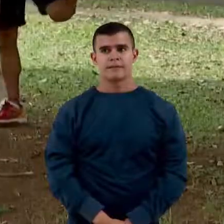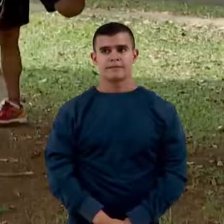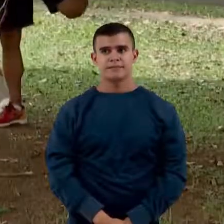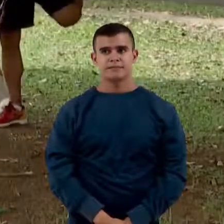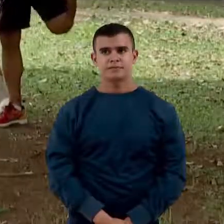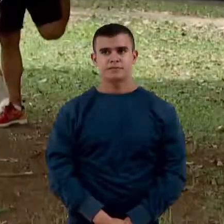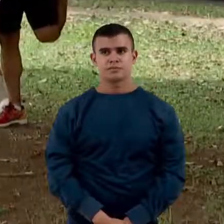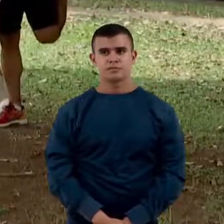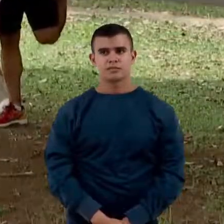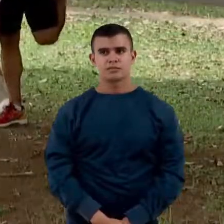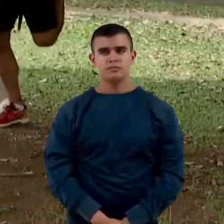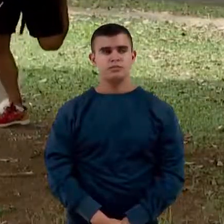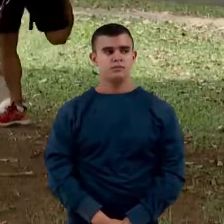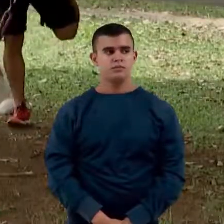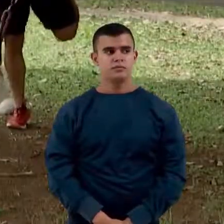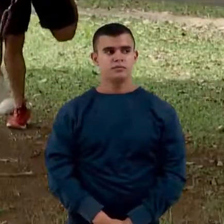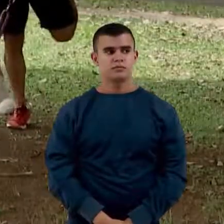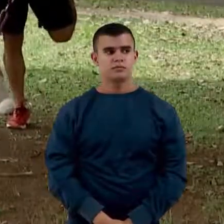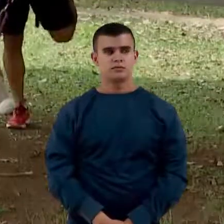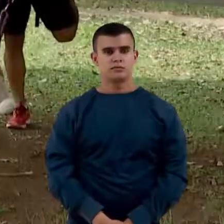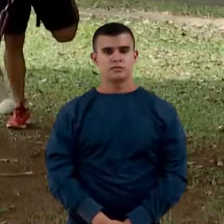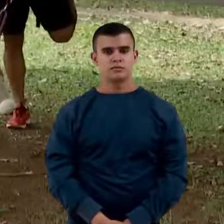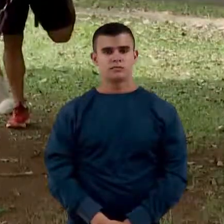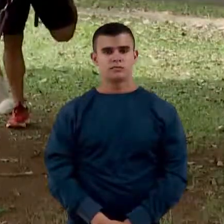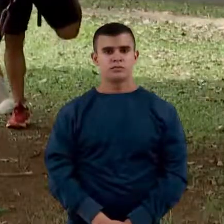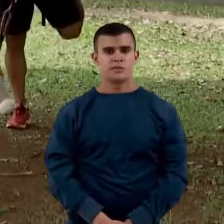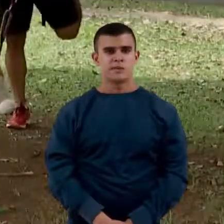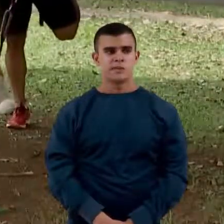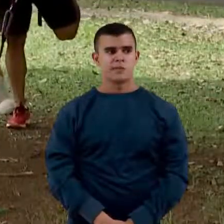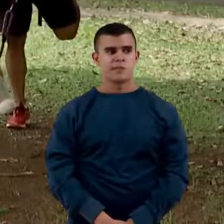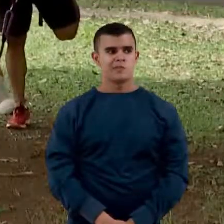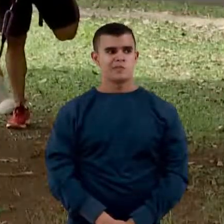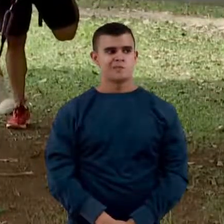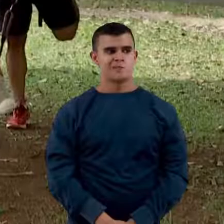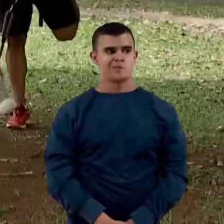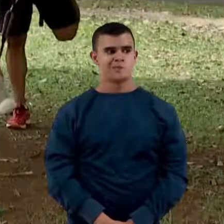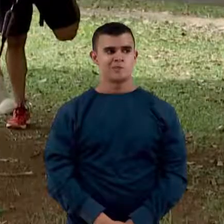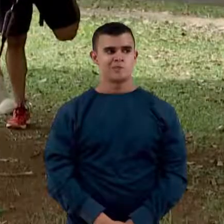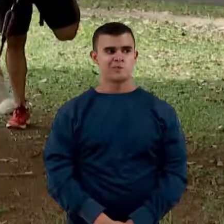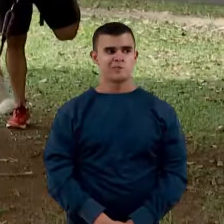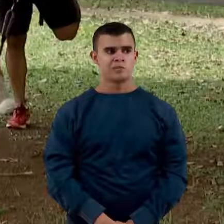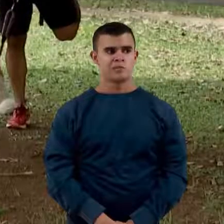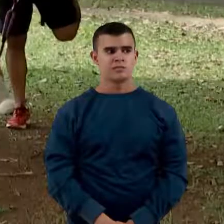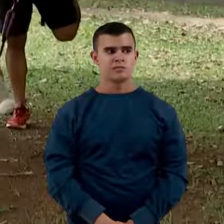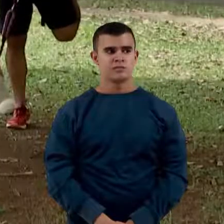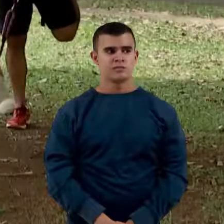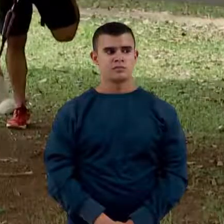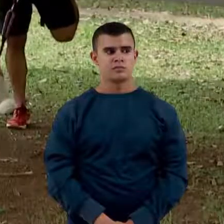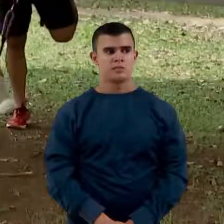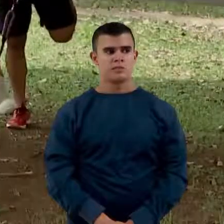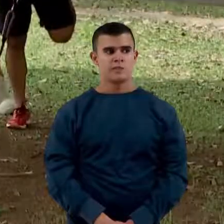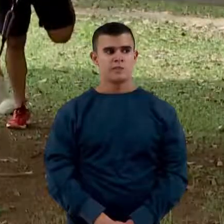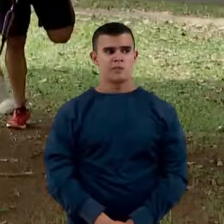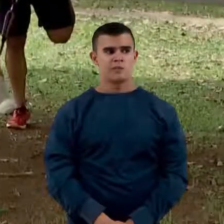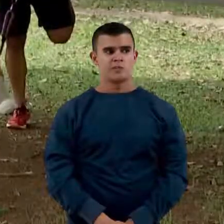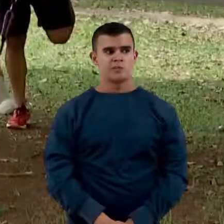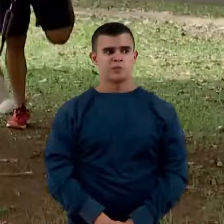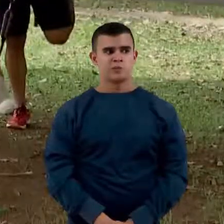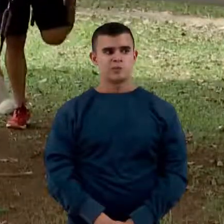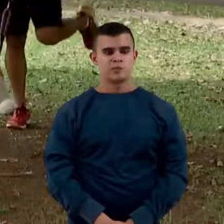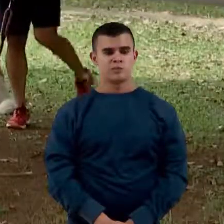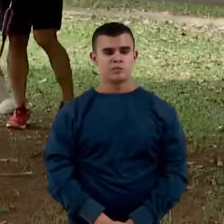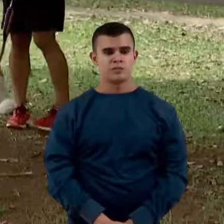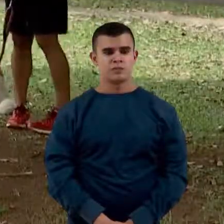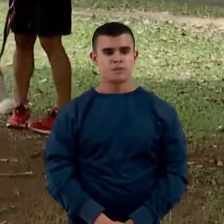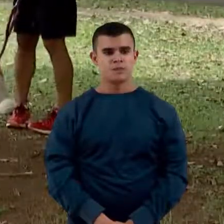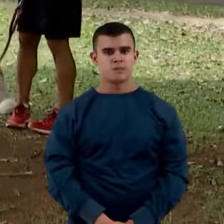El año pasado, muchos caleños fueron testigos del incendio ocurrido en el Cerro de Cristo Rey, donde se vio afectada la flora y fauna de este. Hoy, 8 meses